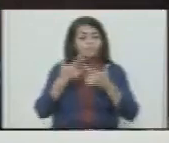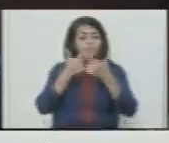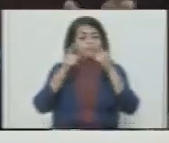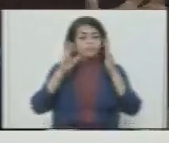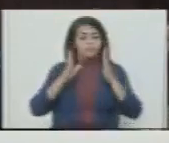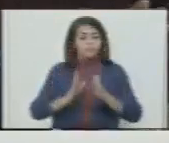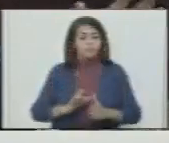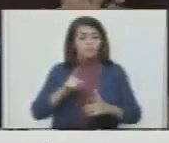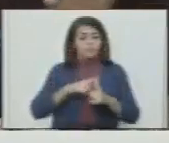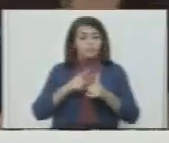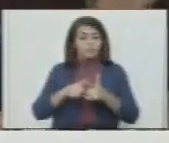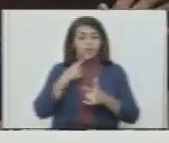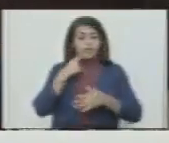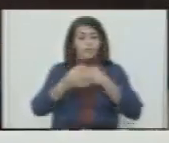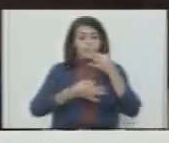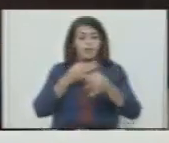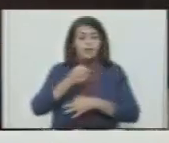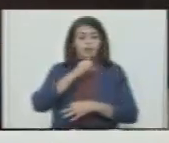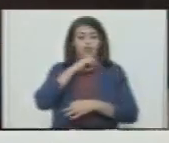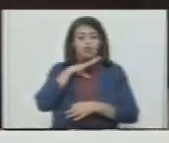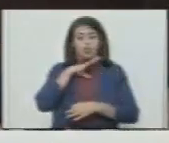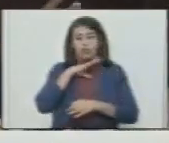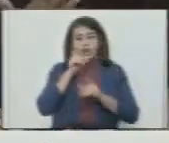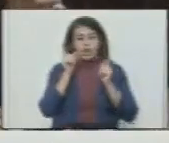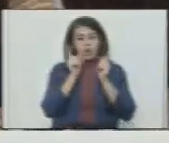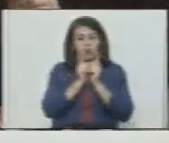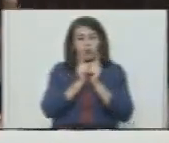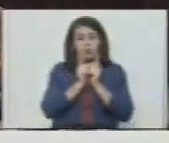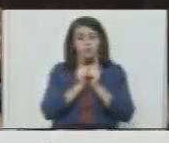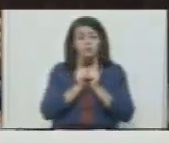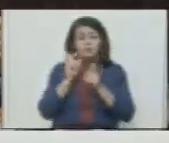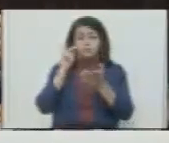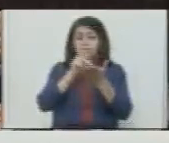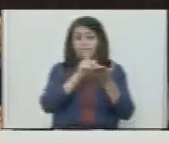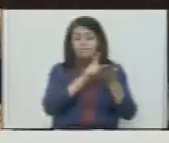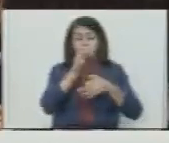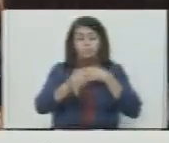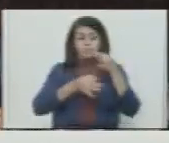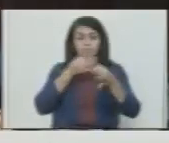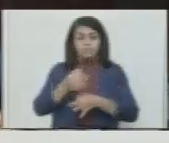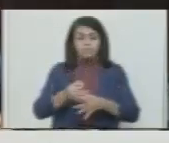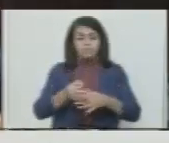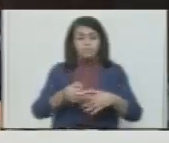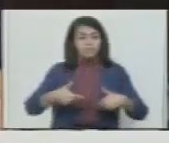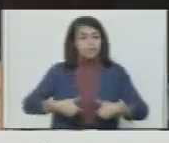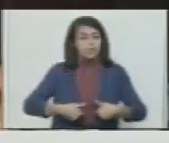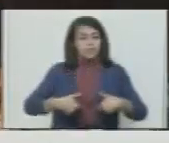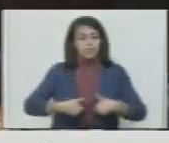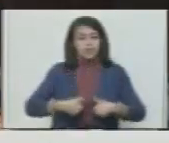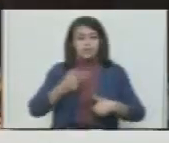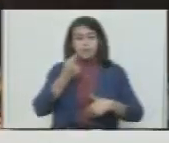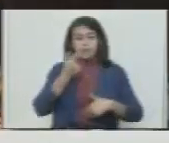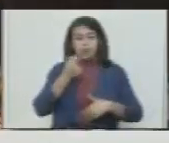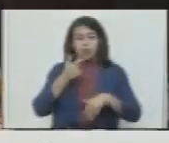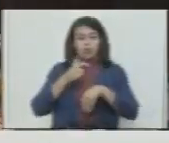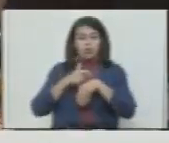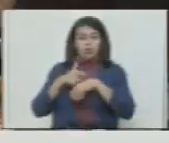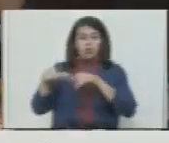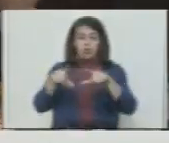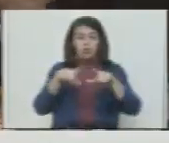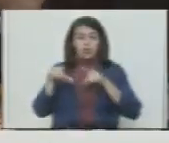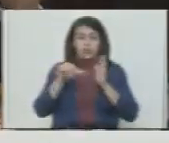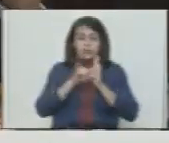de la libertad. Cuenta la historia pequeña que haber presenciado el sacrificio a pocos pasos de